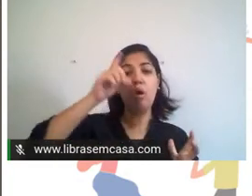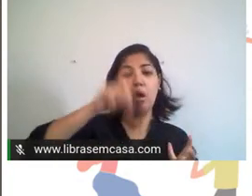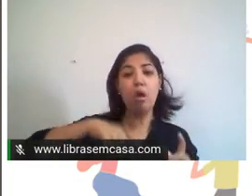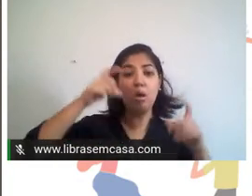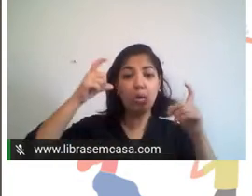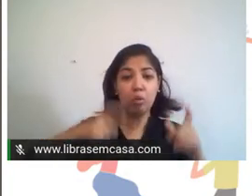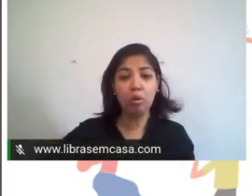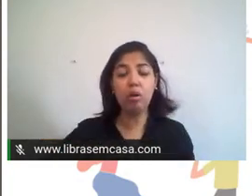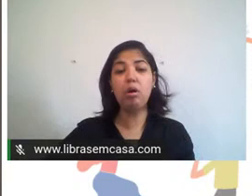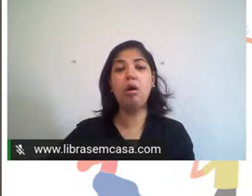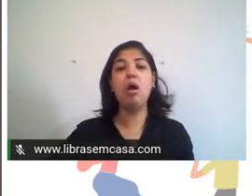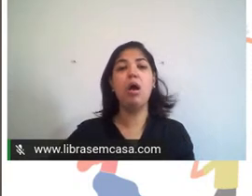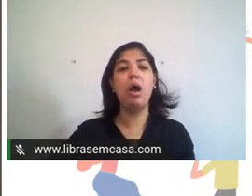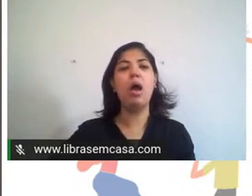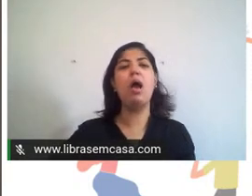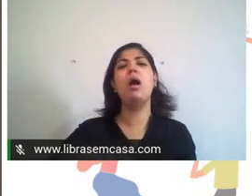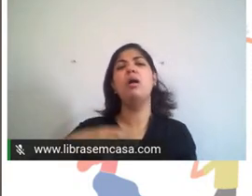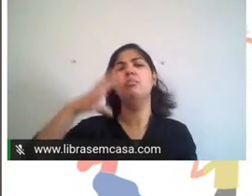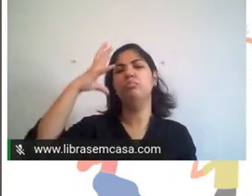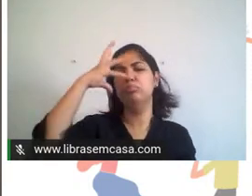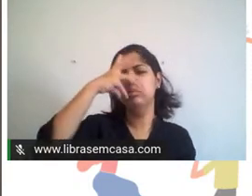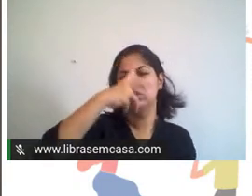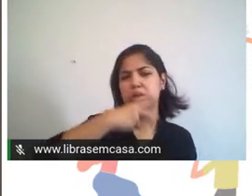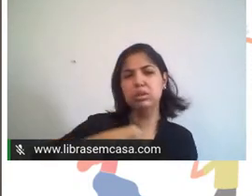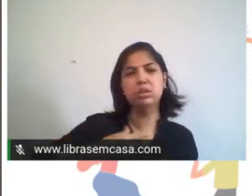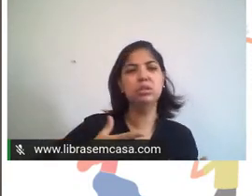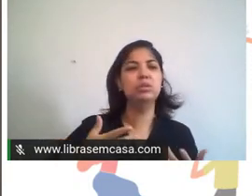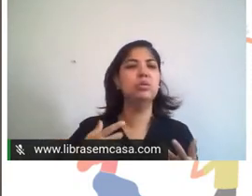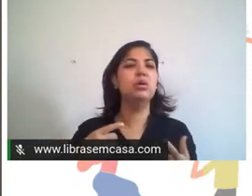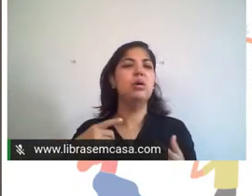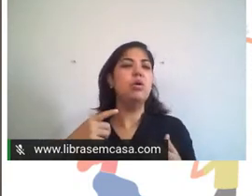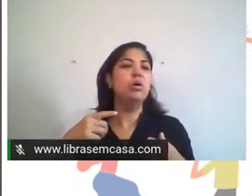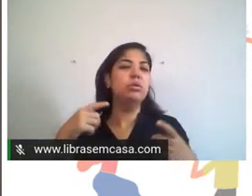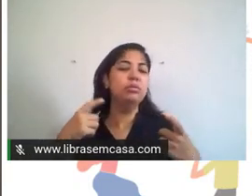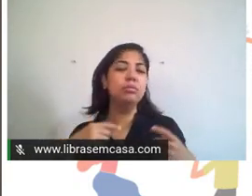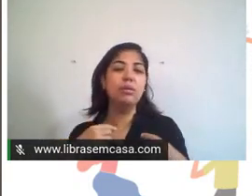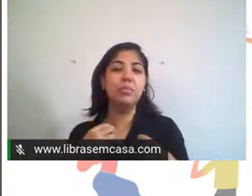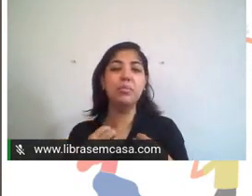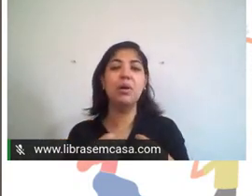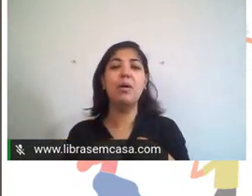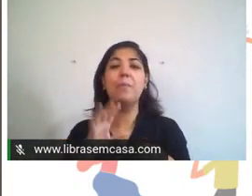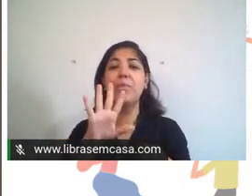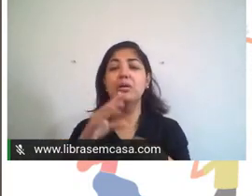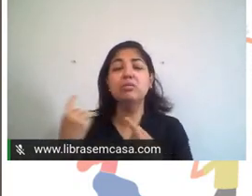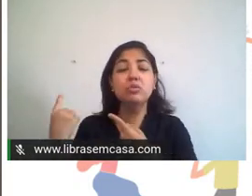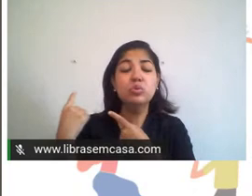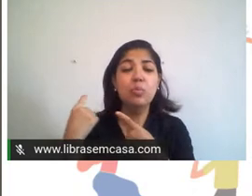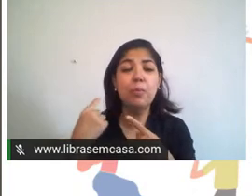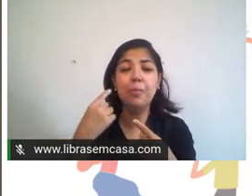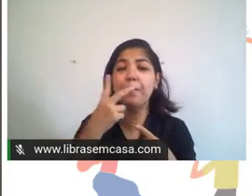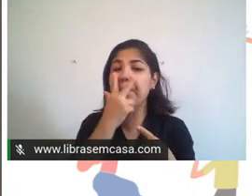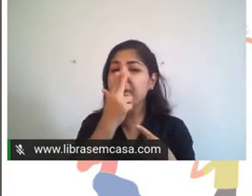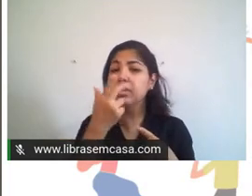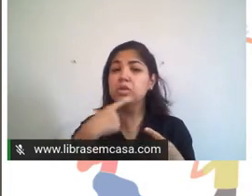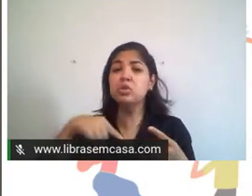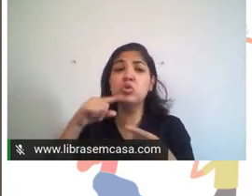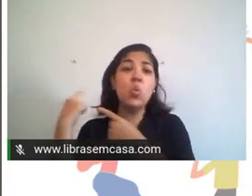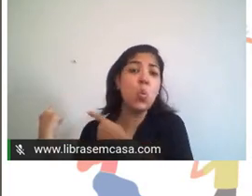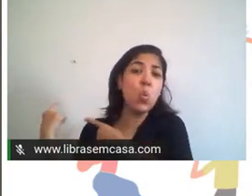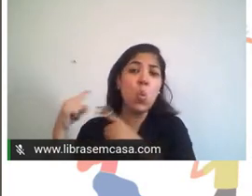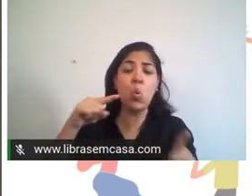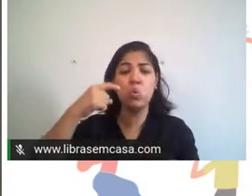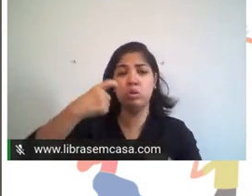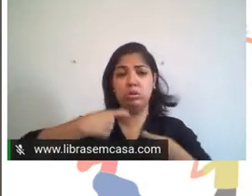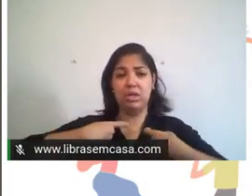donde el mundo es un lugar hospitalario, donde no le declaramos la guerra a la naturaleza, sino que somos unos invitados más dentro